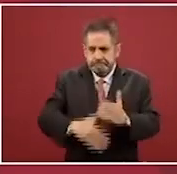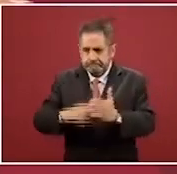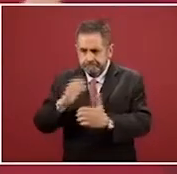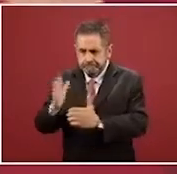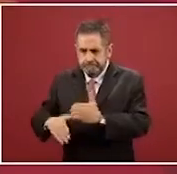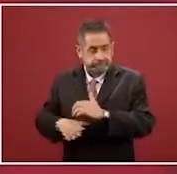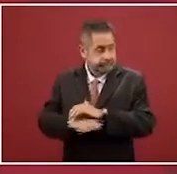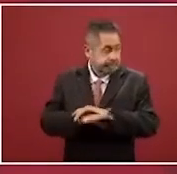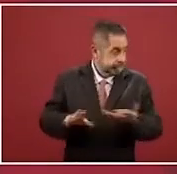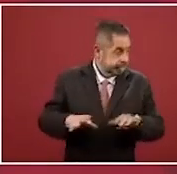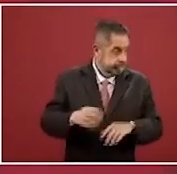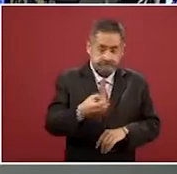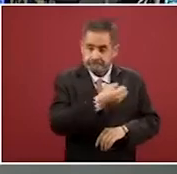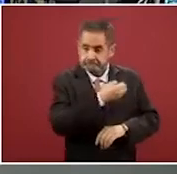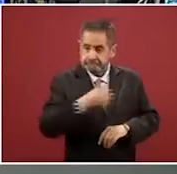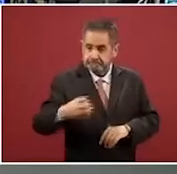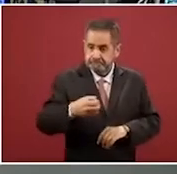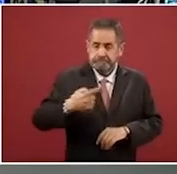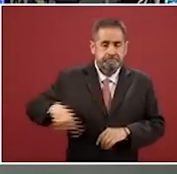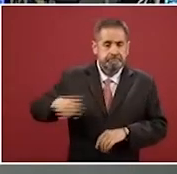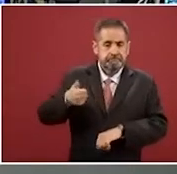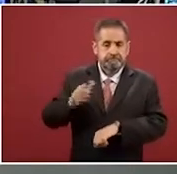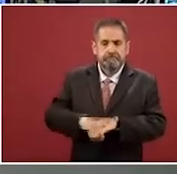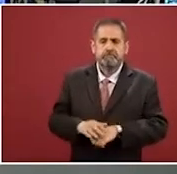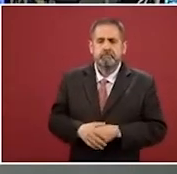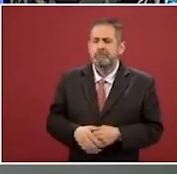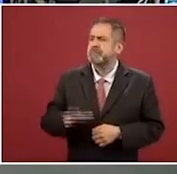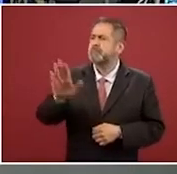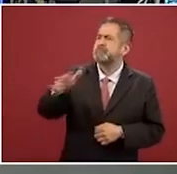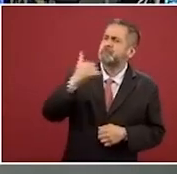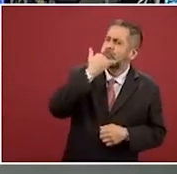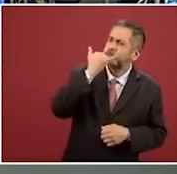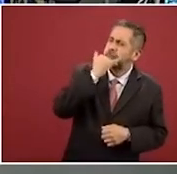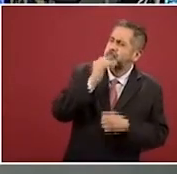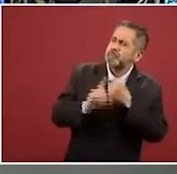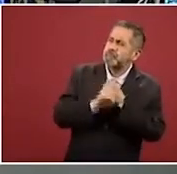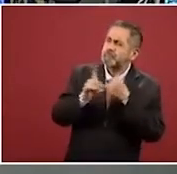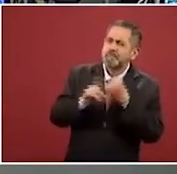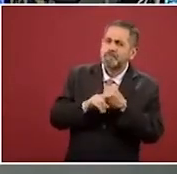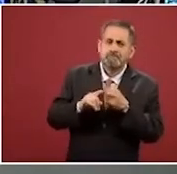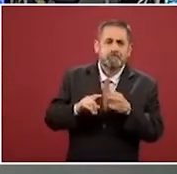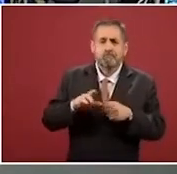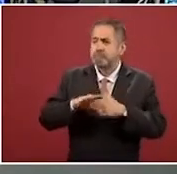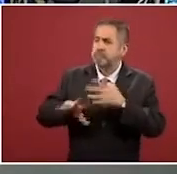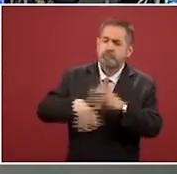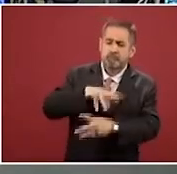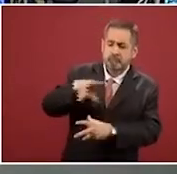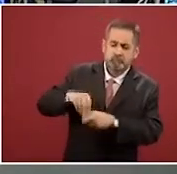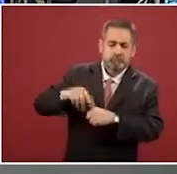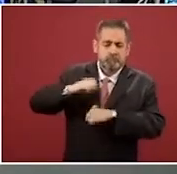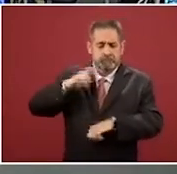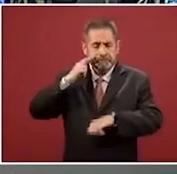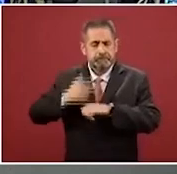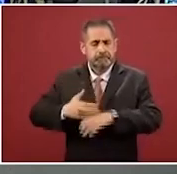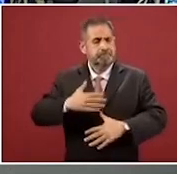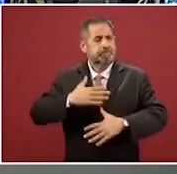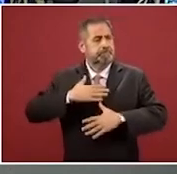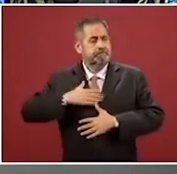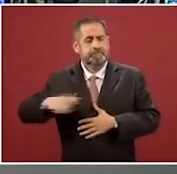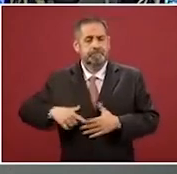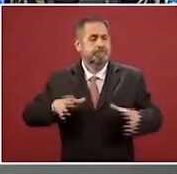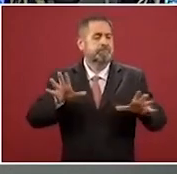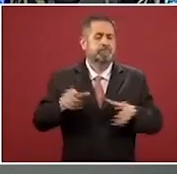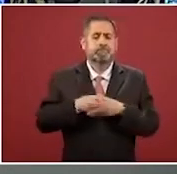poner orden en la administración. ¿Esto no ha ocasionado un cuello de botella que, digamos, por estar centralizado el asunto, pues